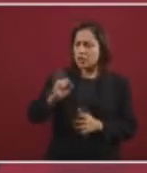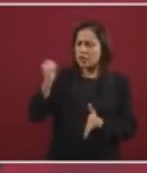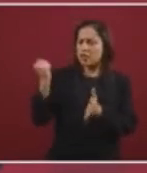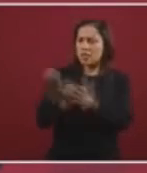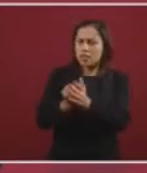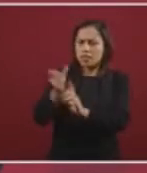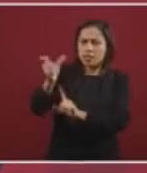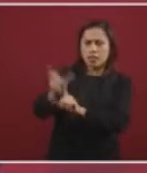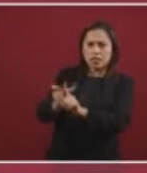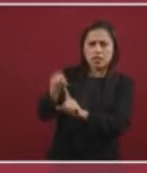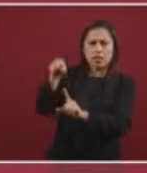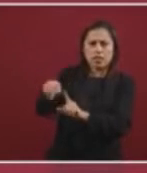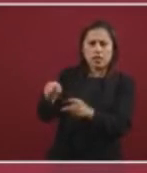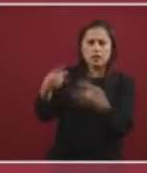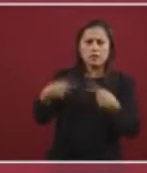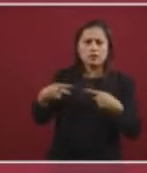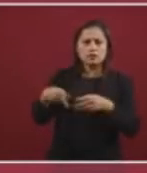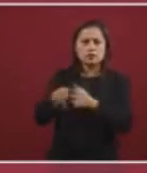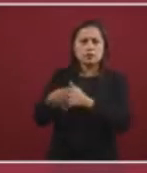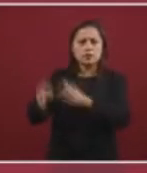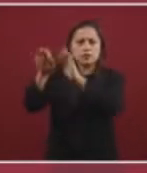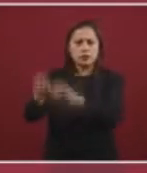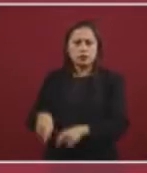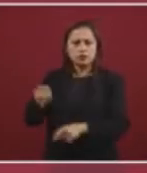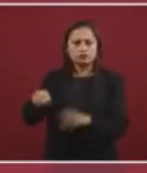Yo quiero estigmatizar a la corrupción,